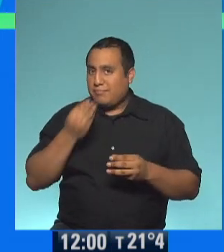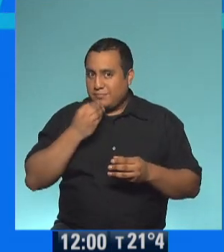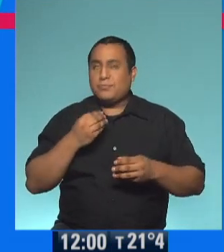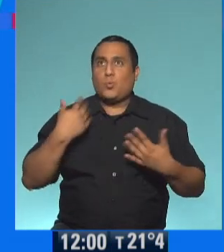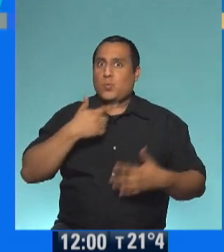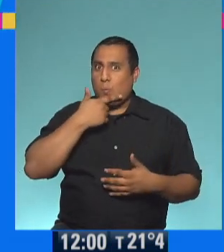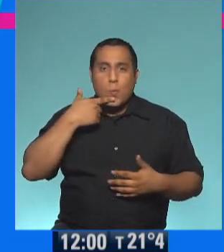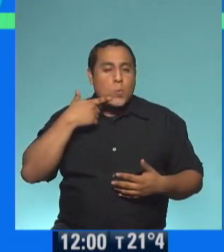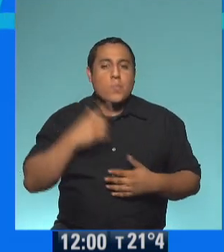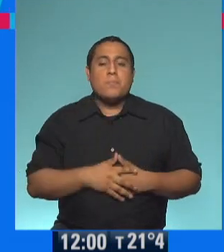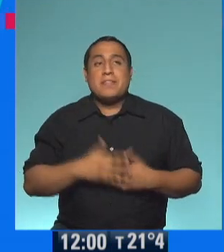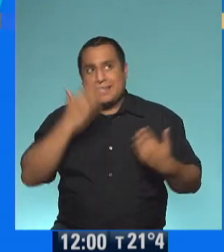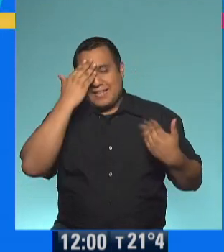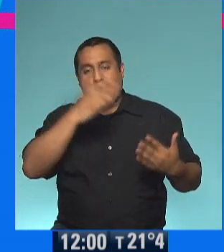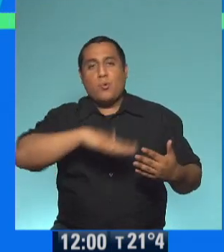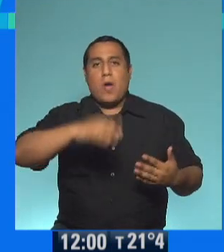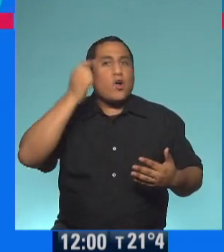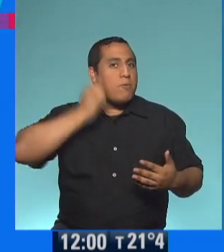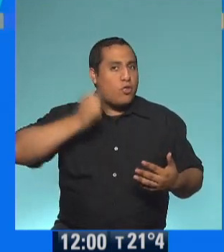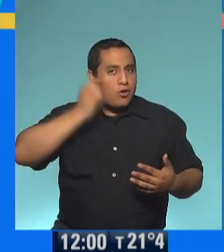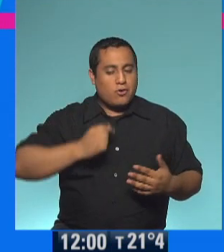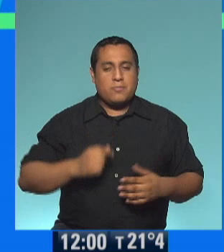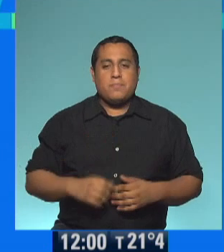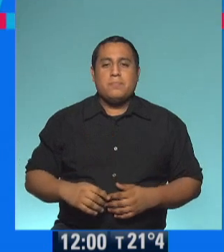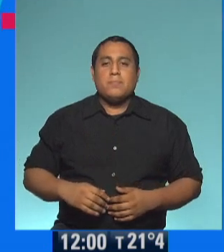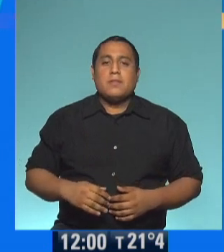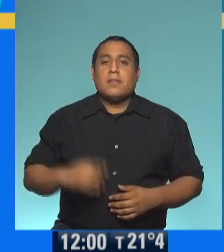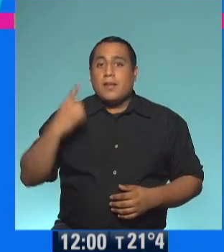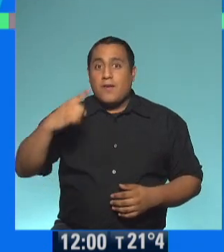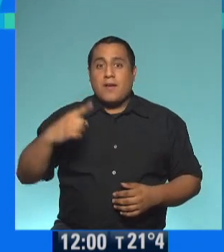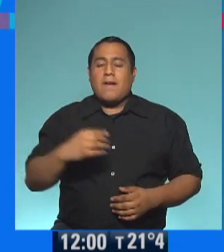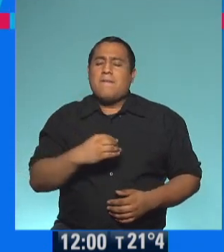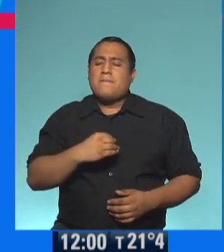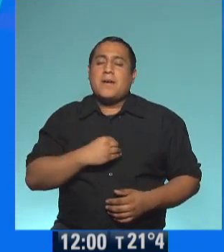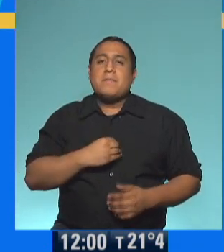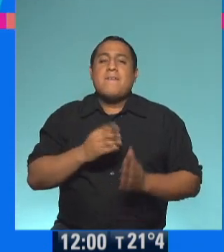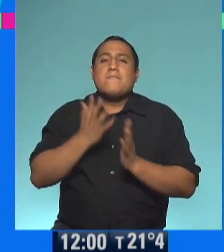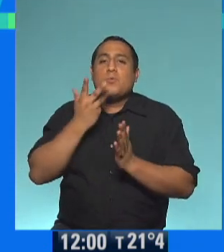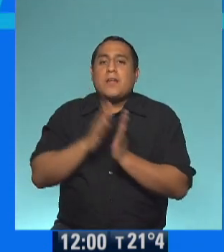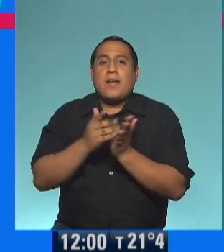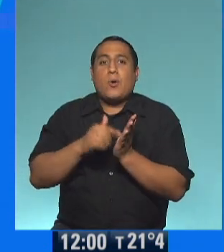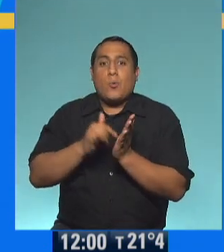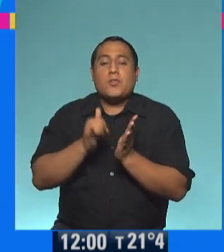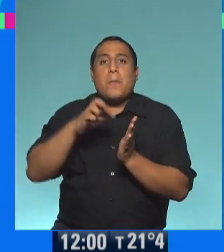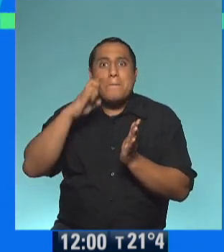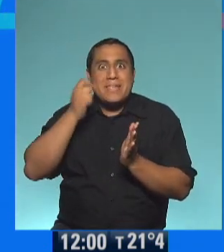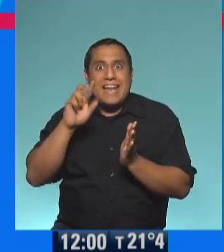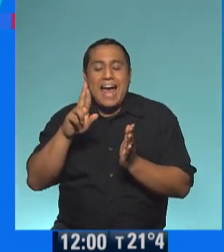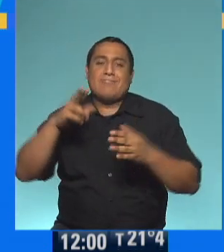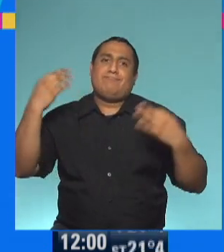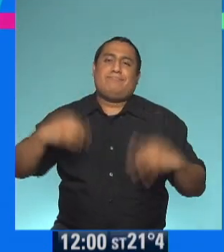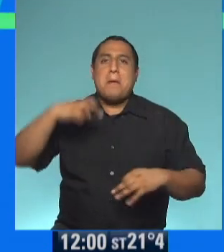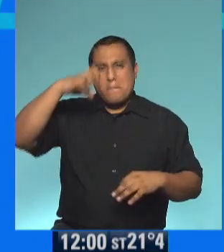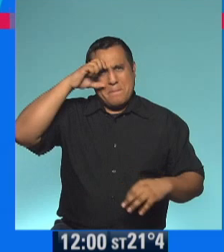qué rico eso. Male, saludo como oro Rivadavia. Y acá también tenemos fans de Pilar. Vamos, Pedro todavía, que siempre